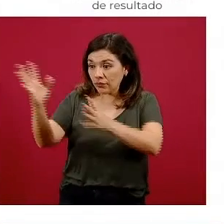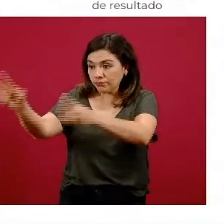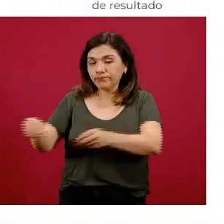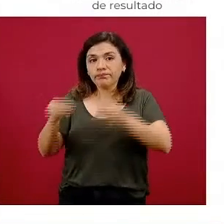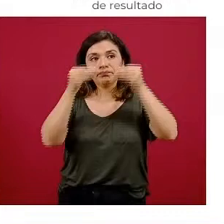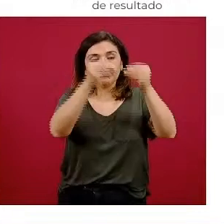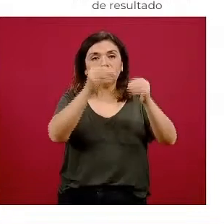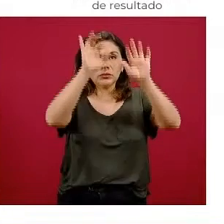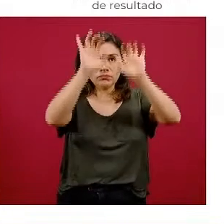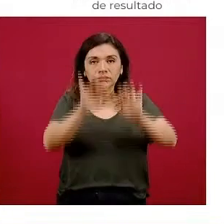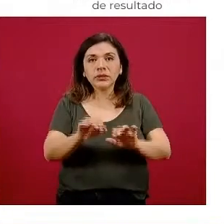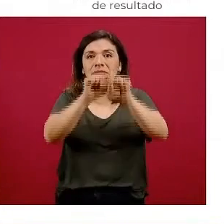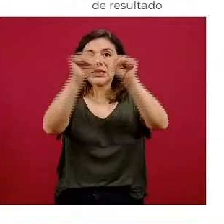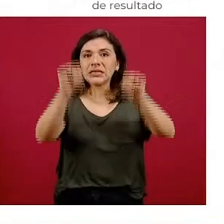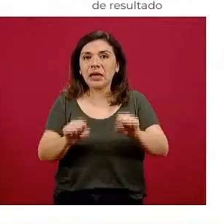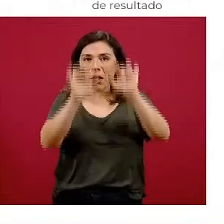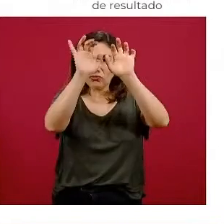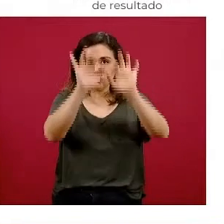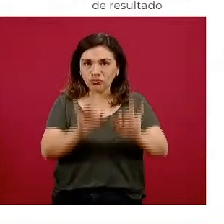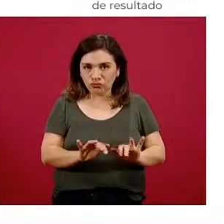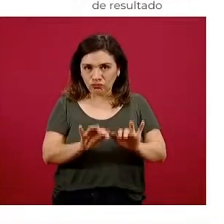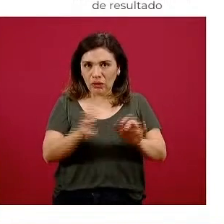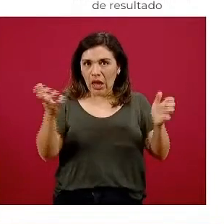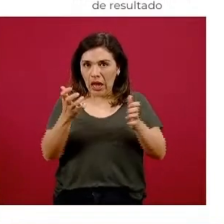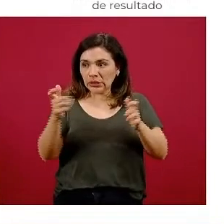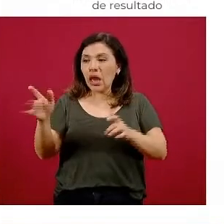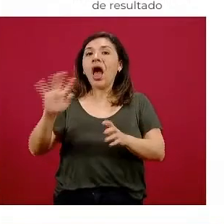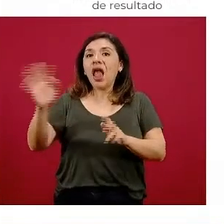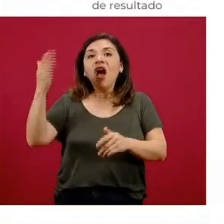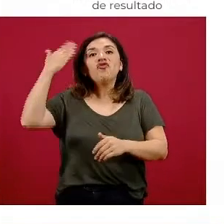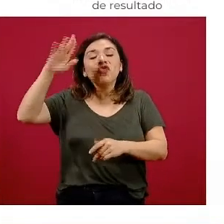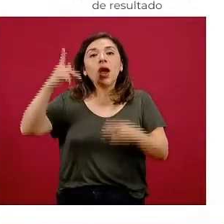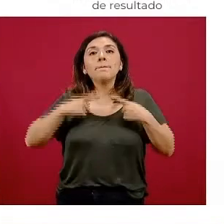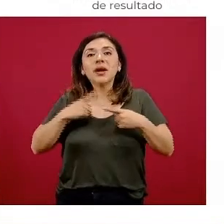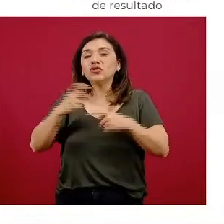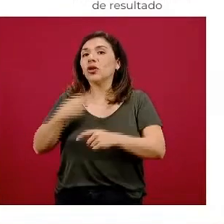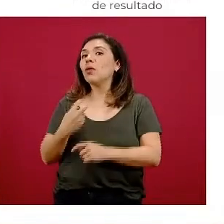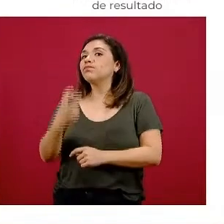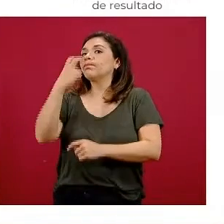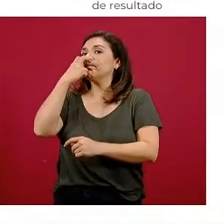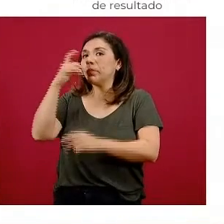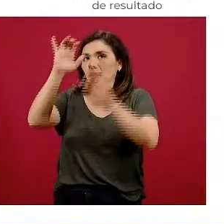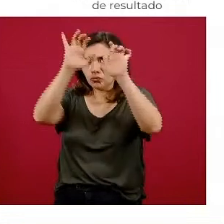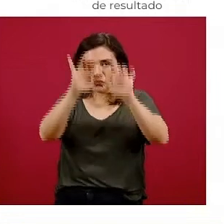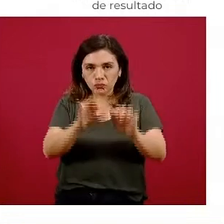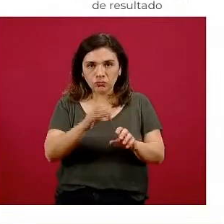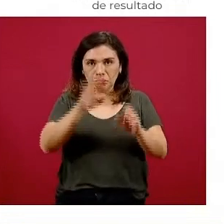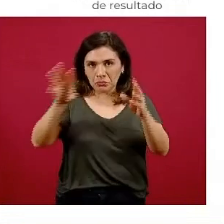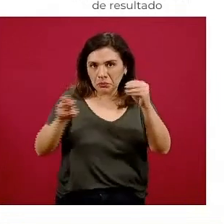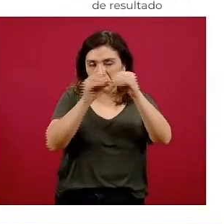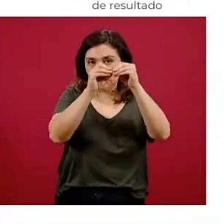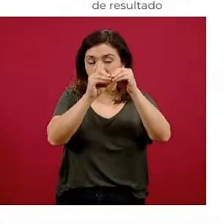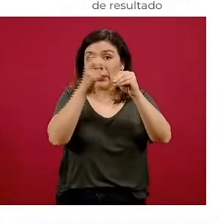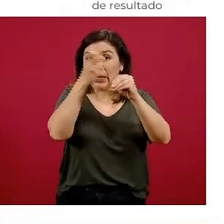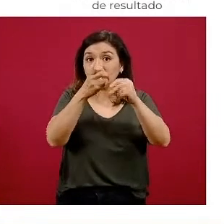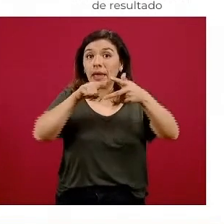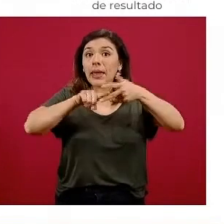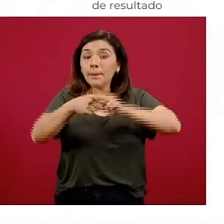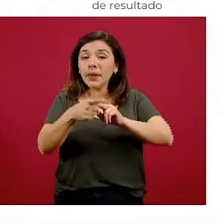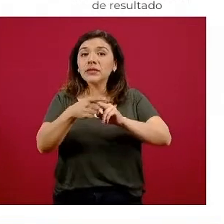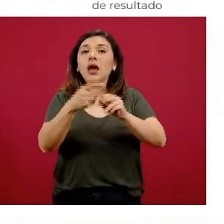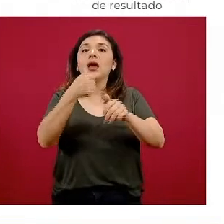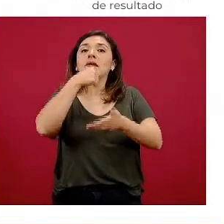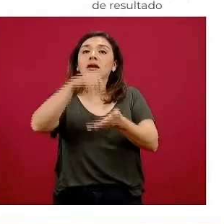en el sistema esa acción, es decir, que la muestra fue tomada, y entonces esta muestra inicia un